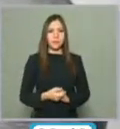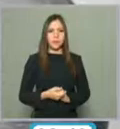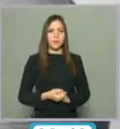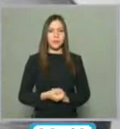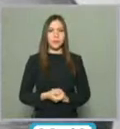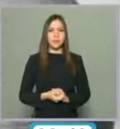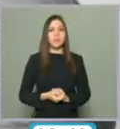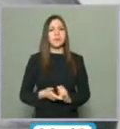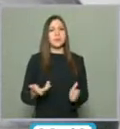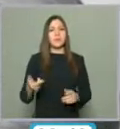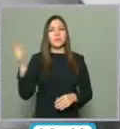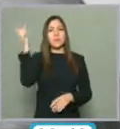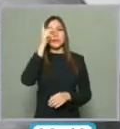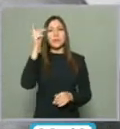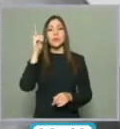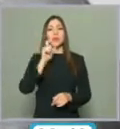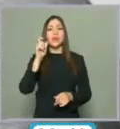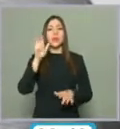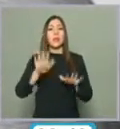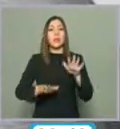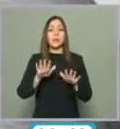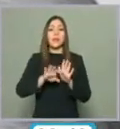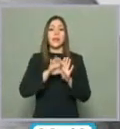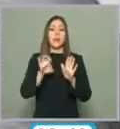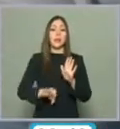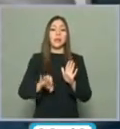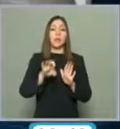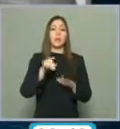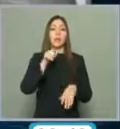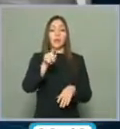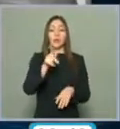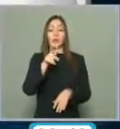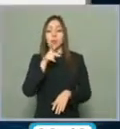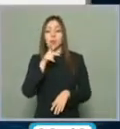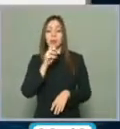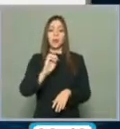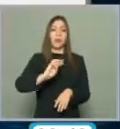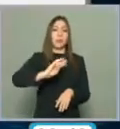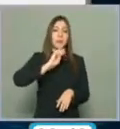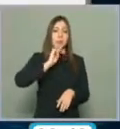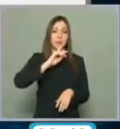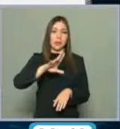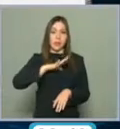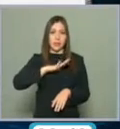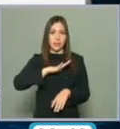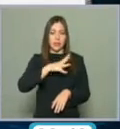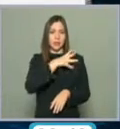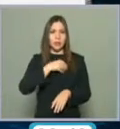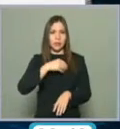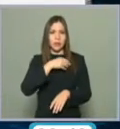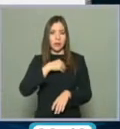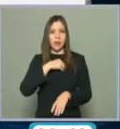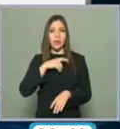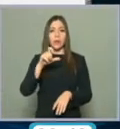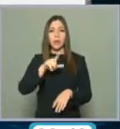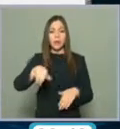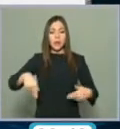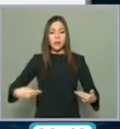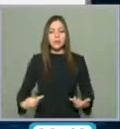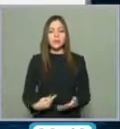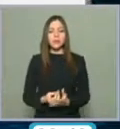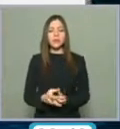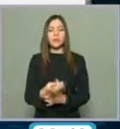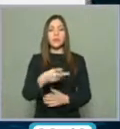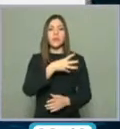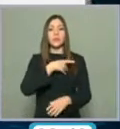hablando, sucede muchas veces que cuando tú eres padre o madre, en el momento de que tú procreas a alguien,